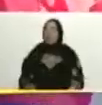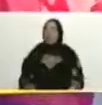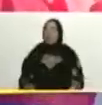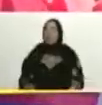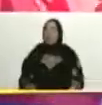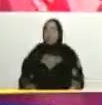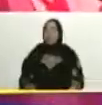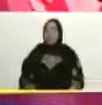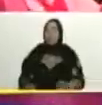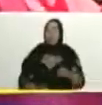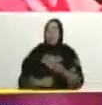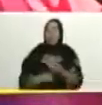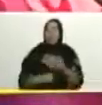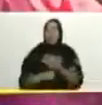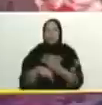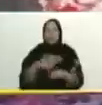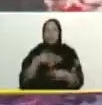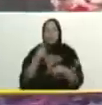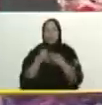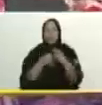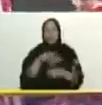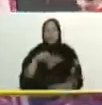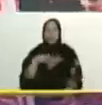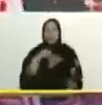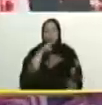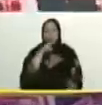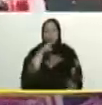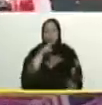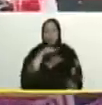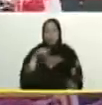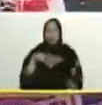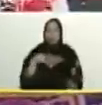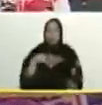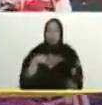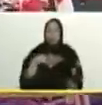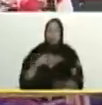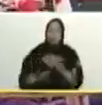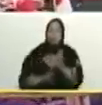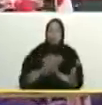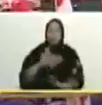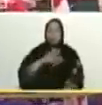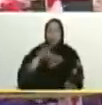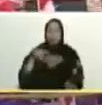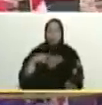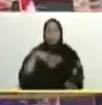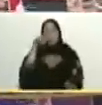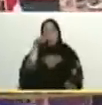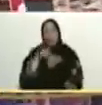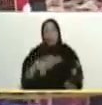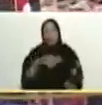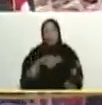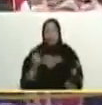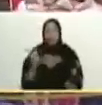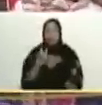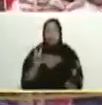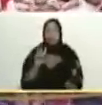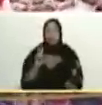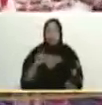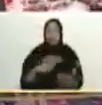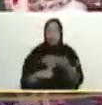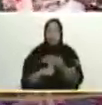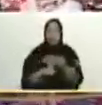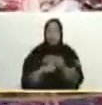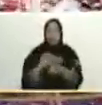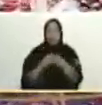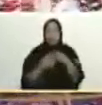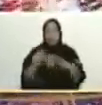La lealtad como valor, la lealtad suprema al pueblo, la lealtad